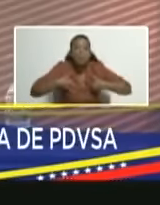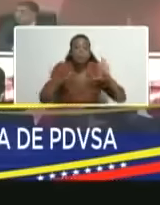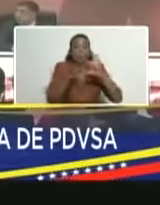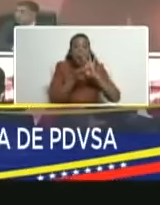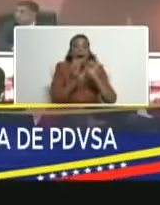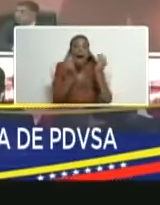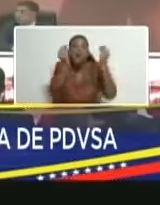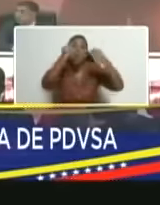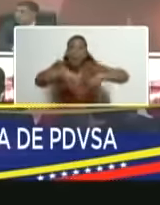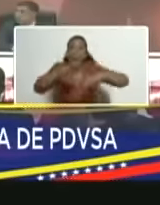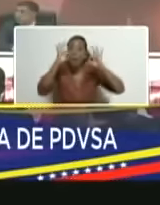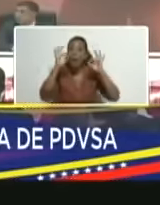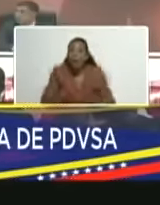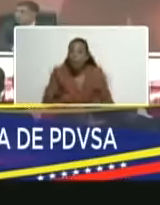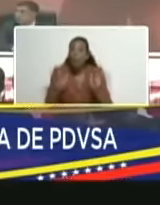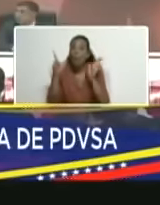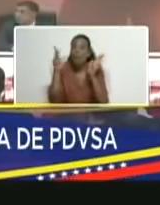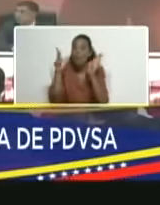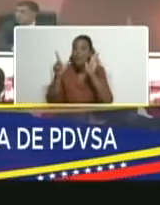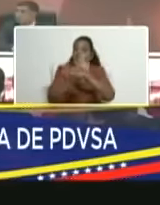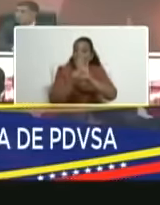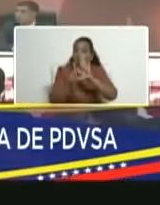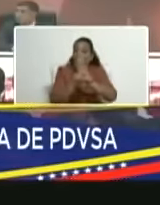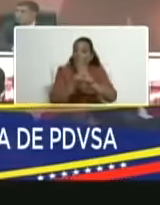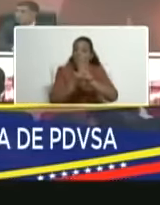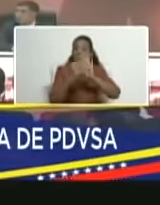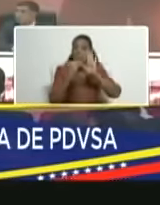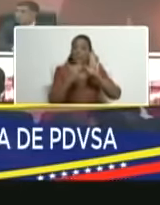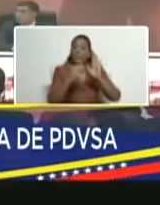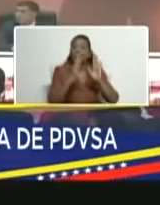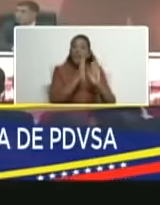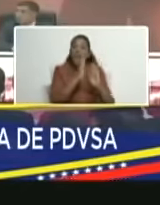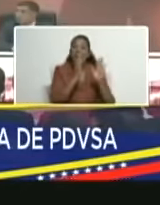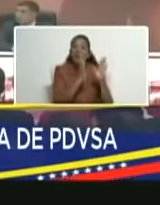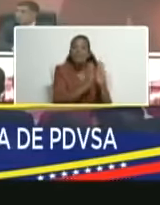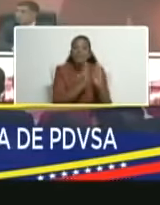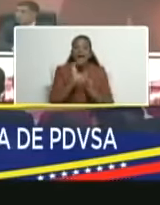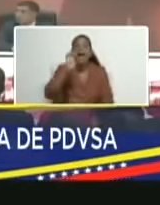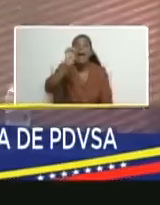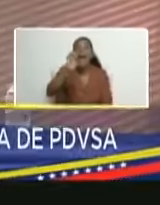mutuamente y establece una serie de fases,